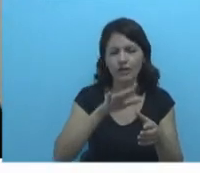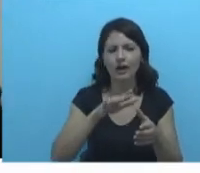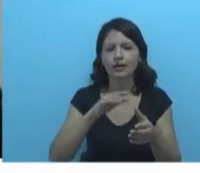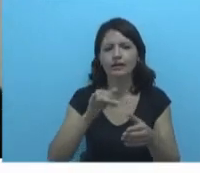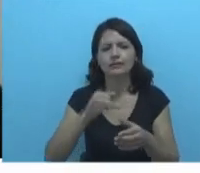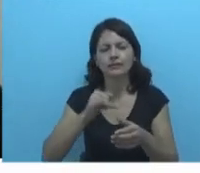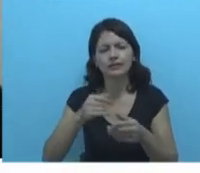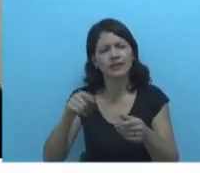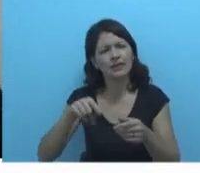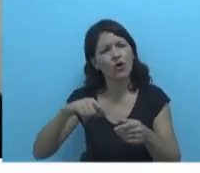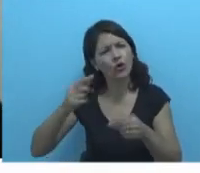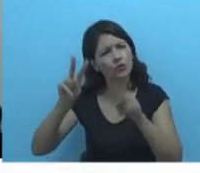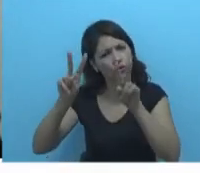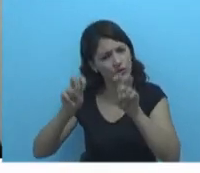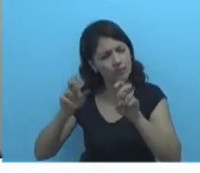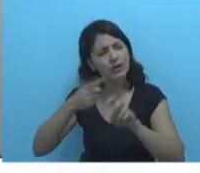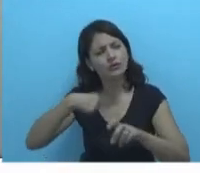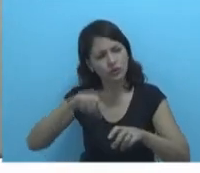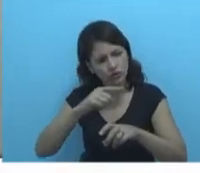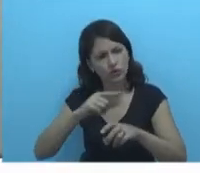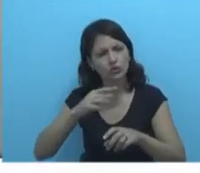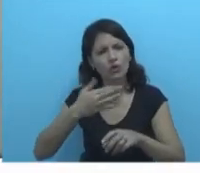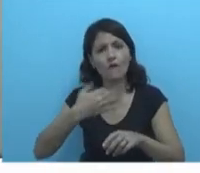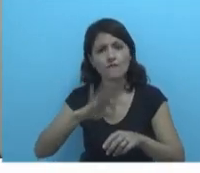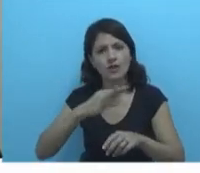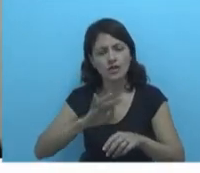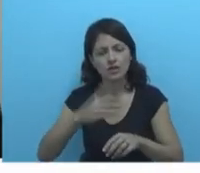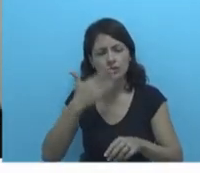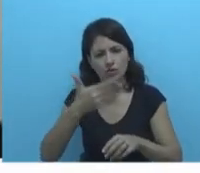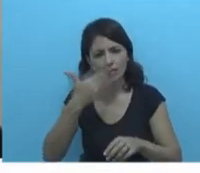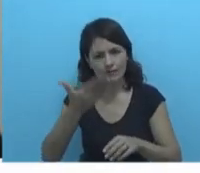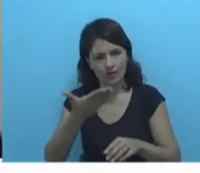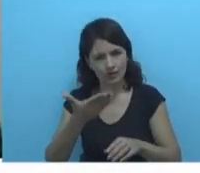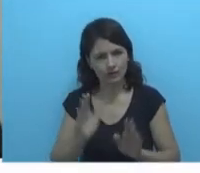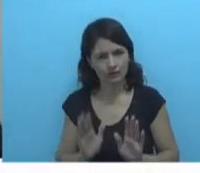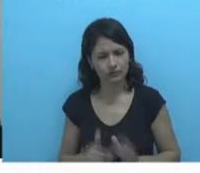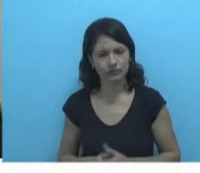es un tema que nosotros también tenemos que abordar. Ahora,